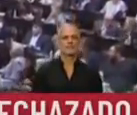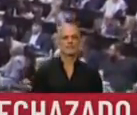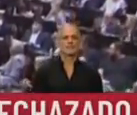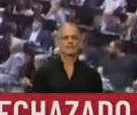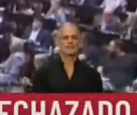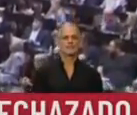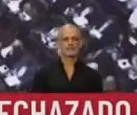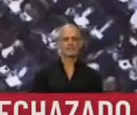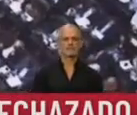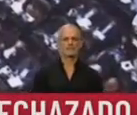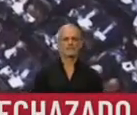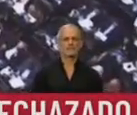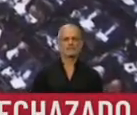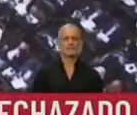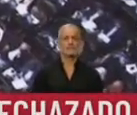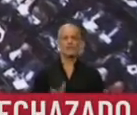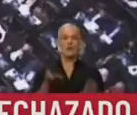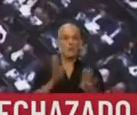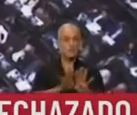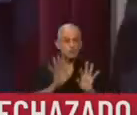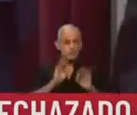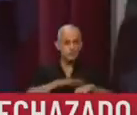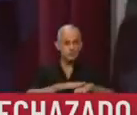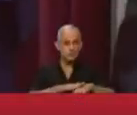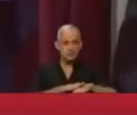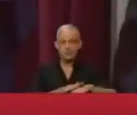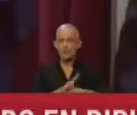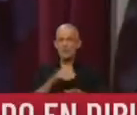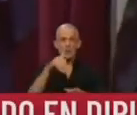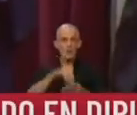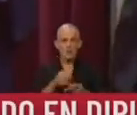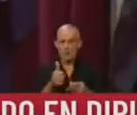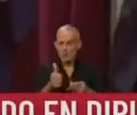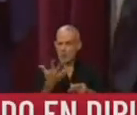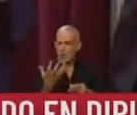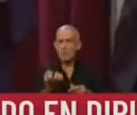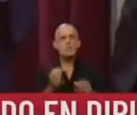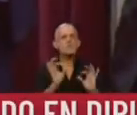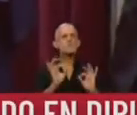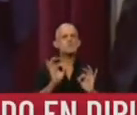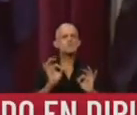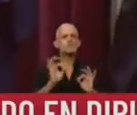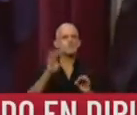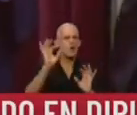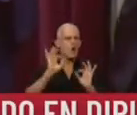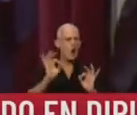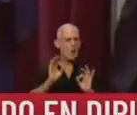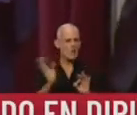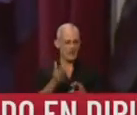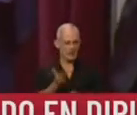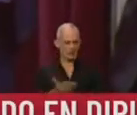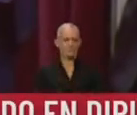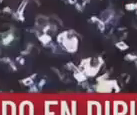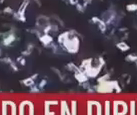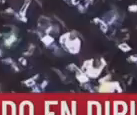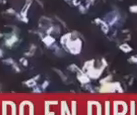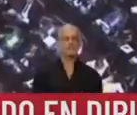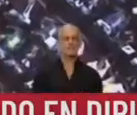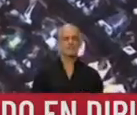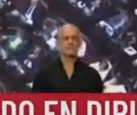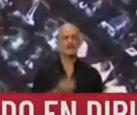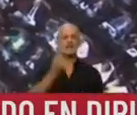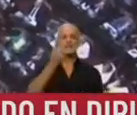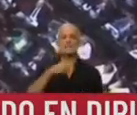ministro, y que intentaran provocar cambios, porque esta es la primera vez donde todo el arco opositor, todo, es una